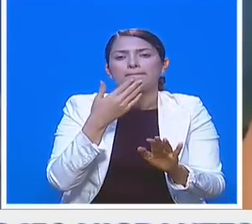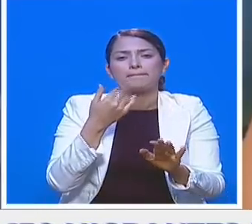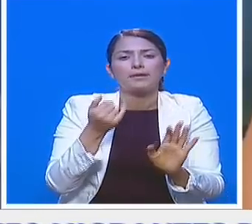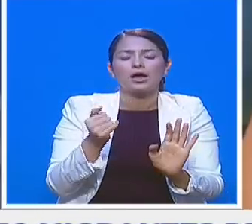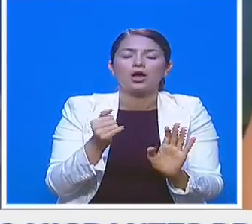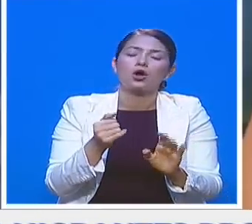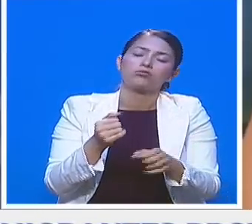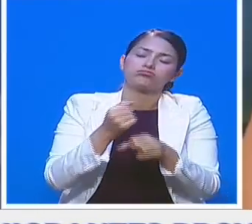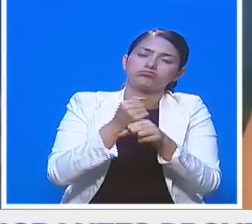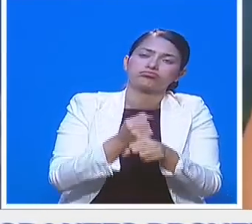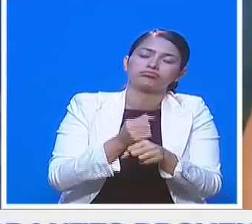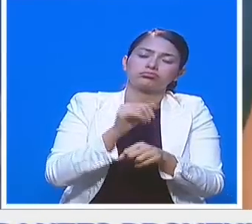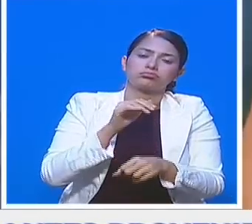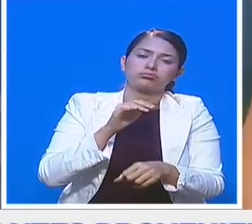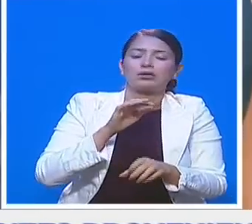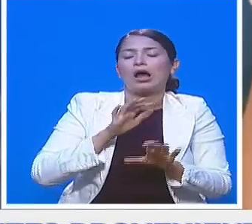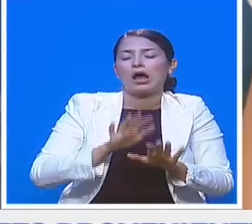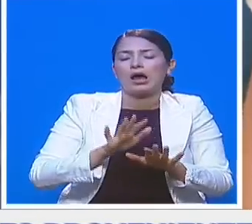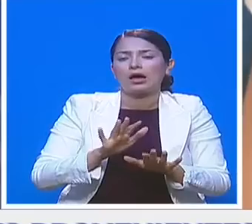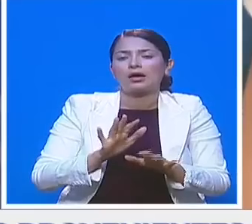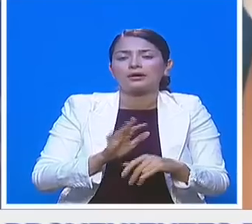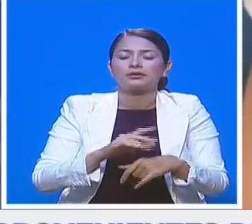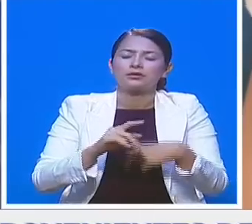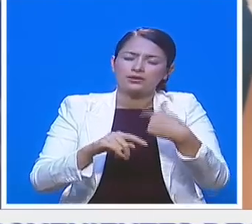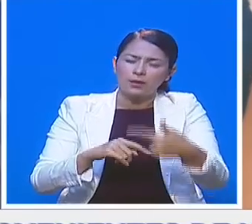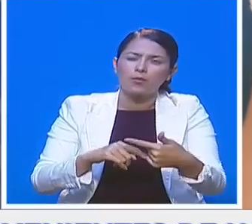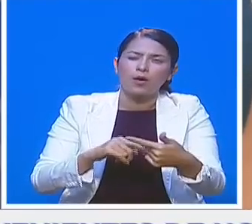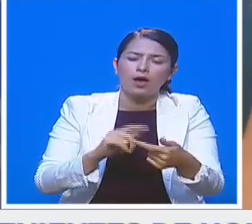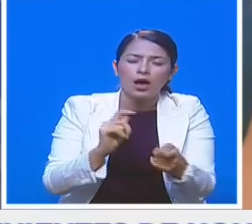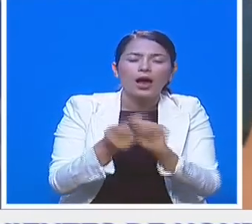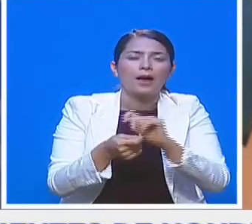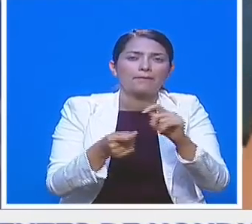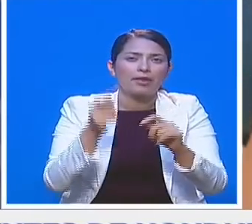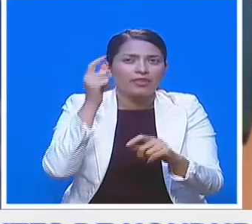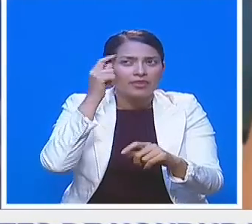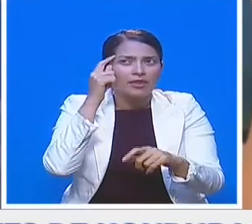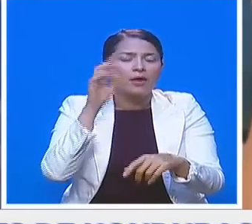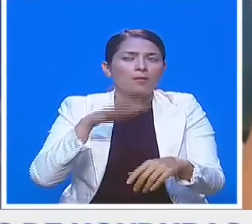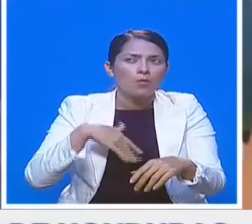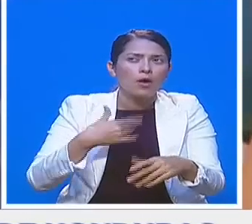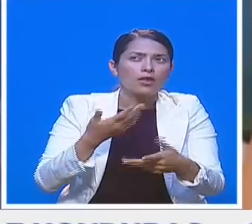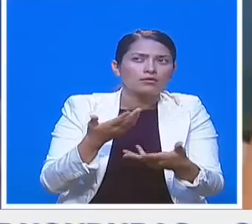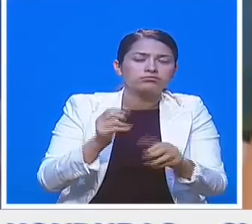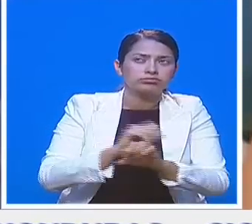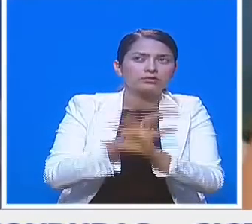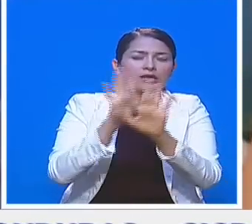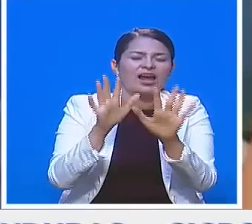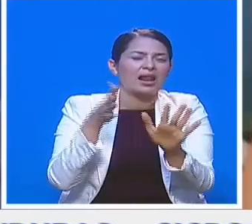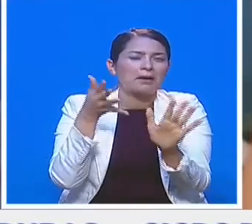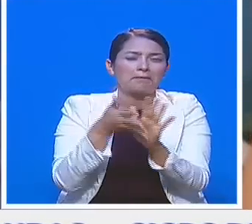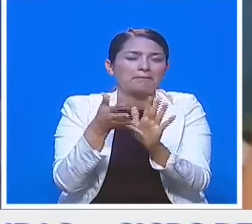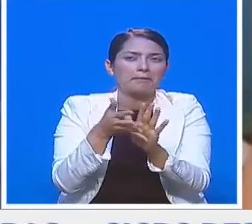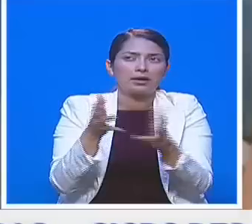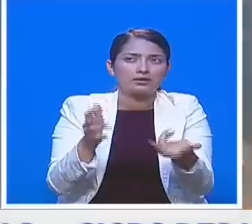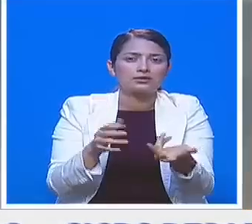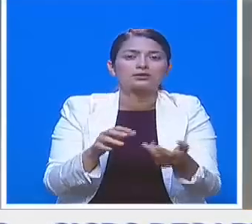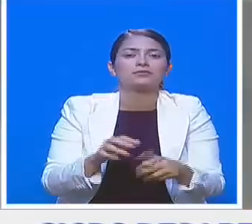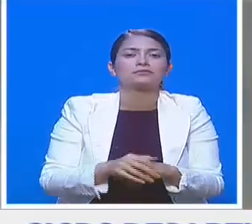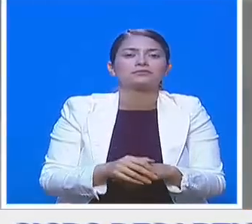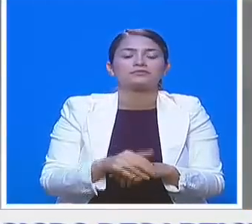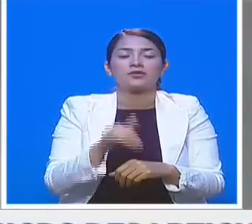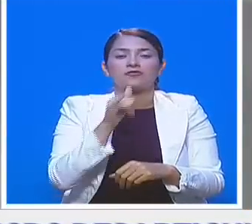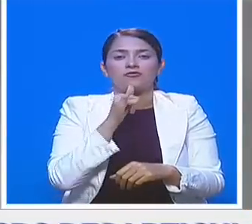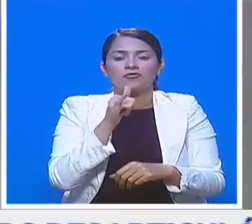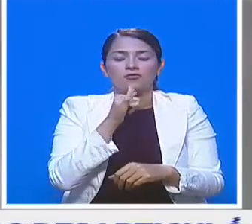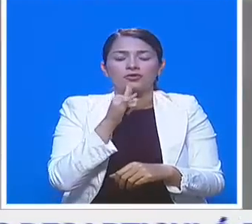territorio norteamericano, esperar para postergarlo a una fecha donde haya mayor claridad sobre esta situación. Y nosotros con esta